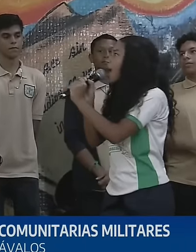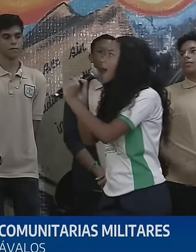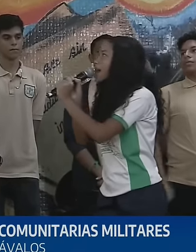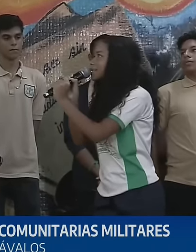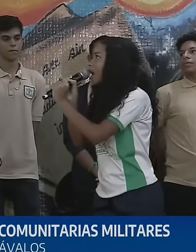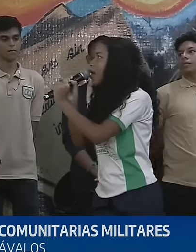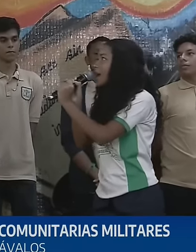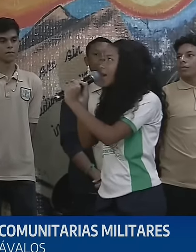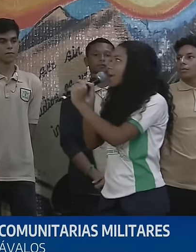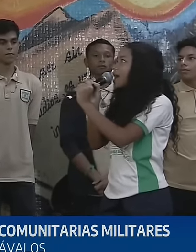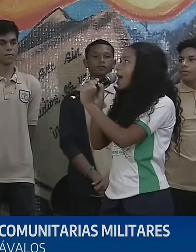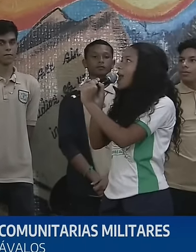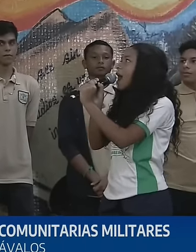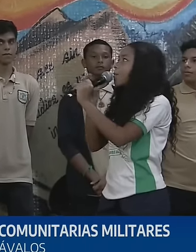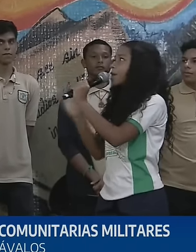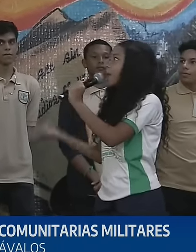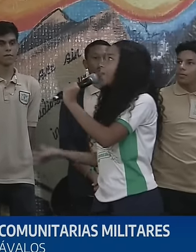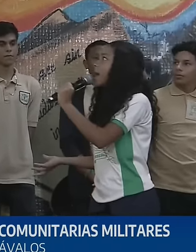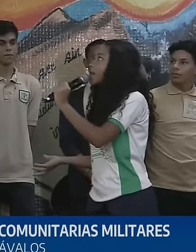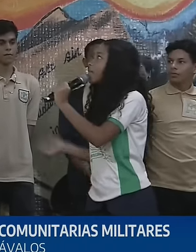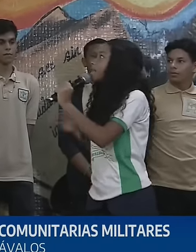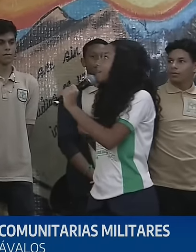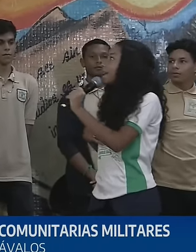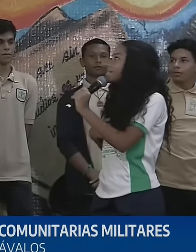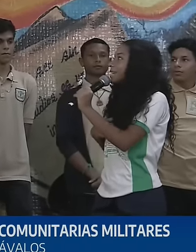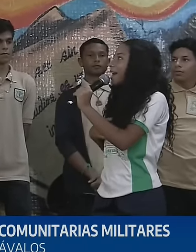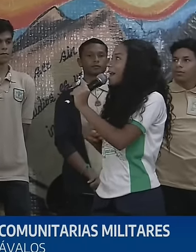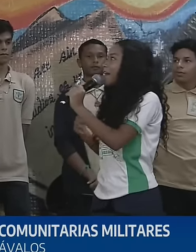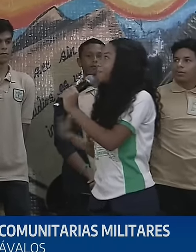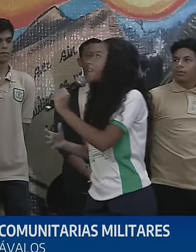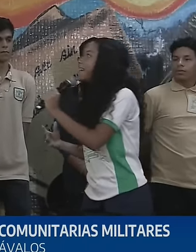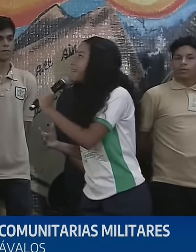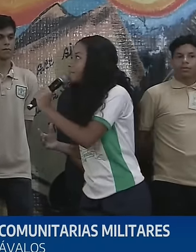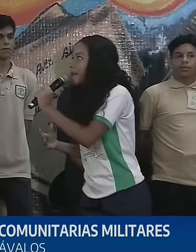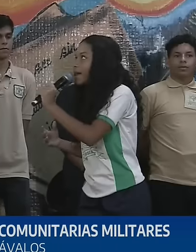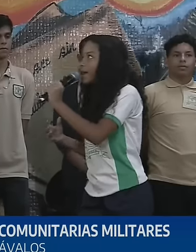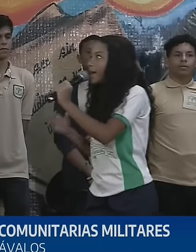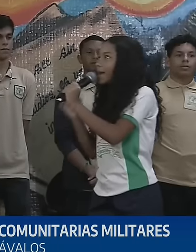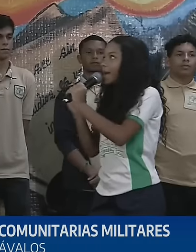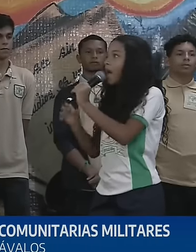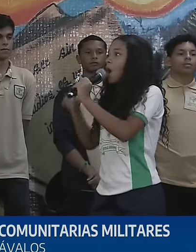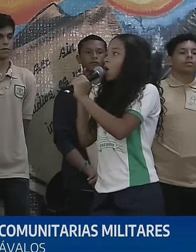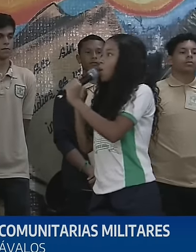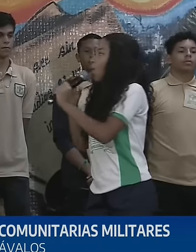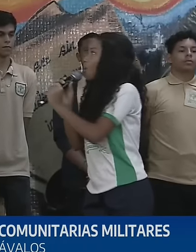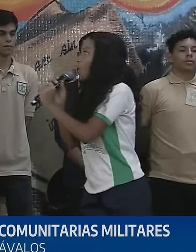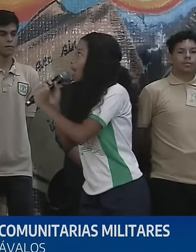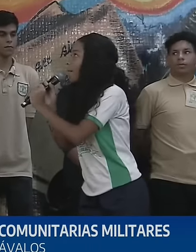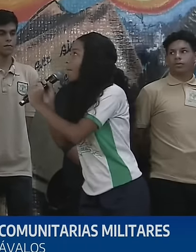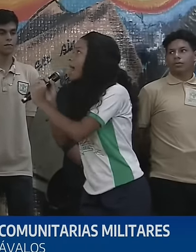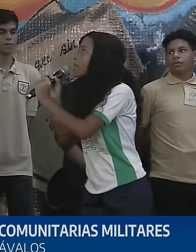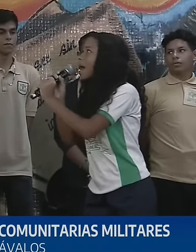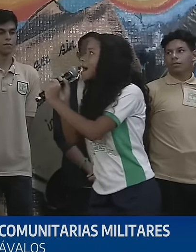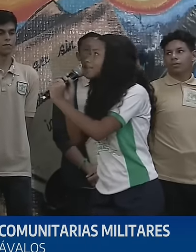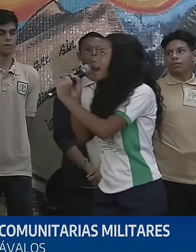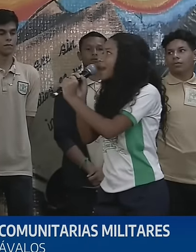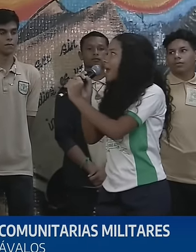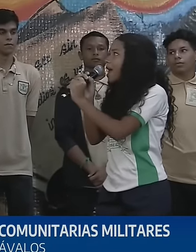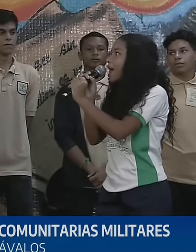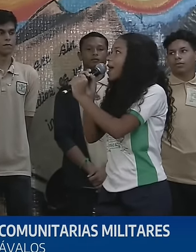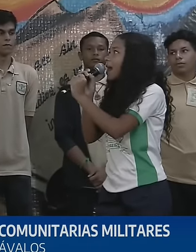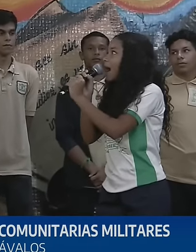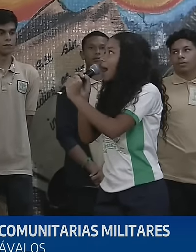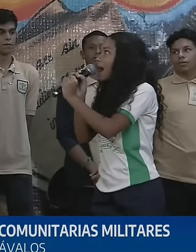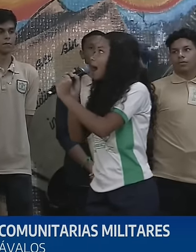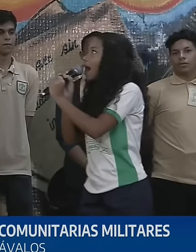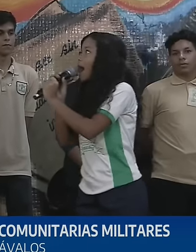no vuelas ahora que viene la primavera y me dijiste que era firme como la palma